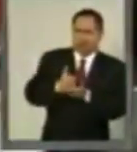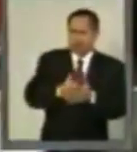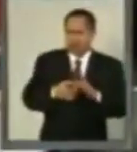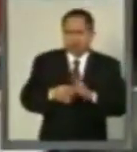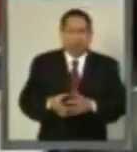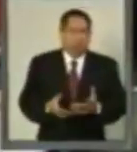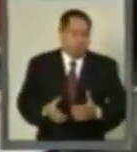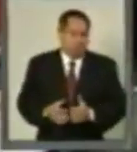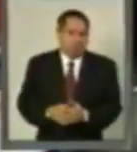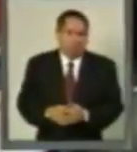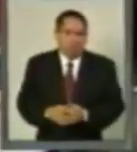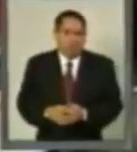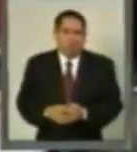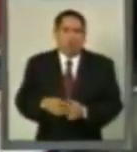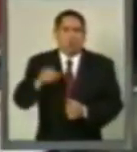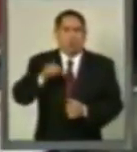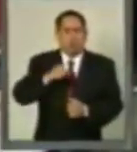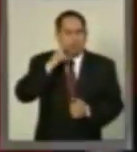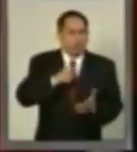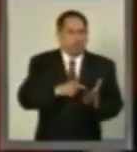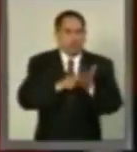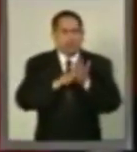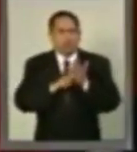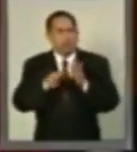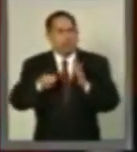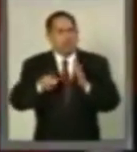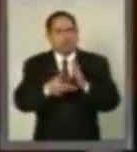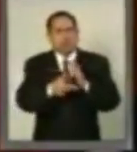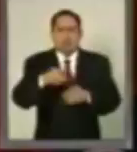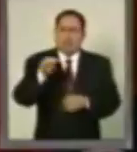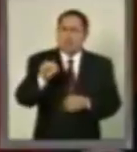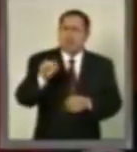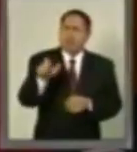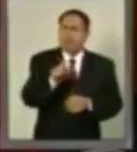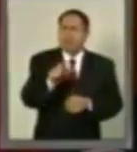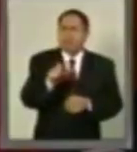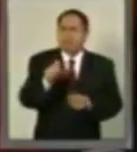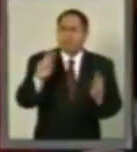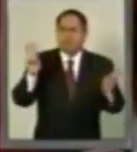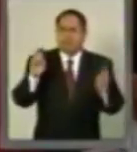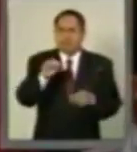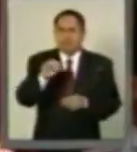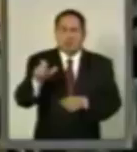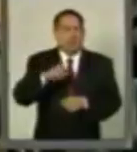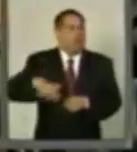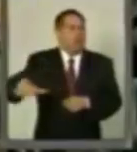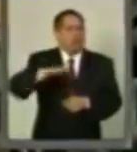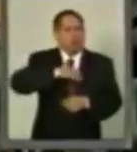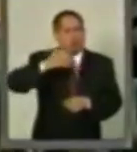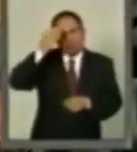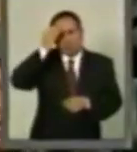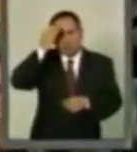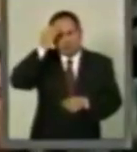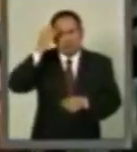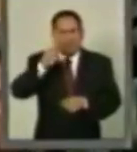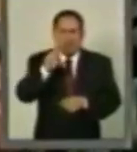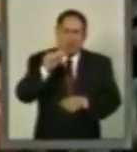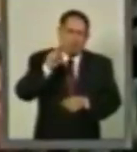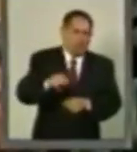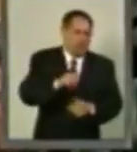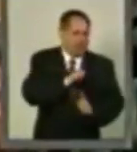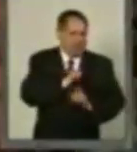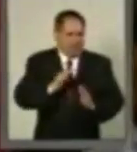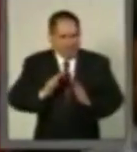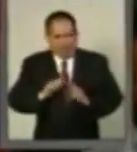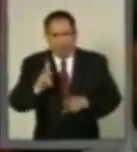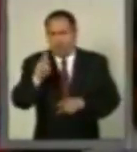Hoy hay un modelo que se ha denominado MX. Antes todos conocían el plan del ejército,